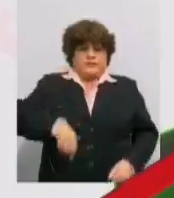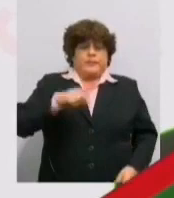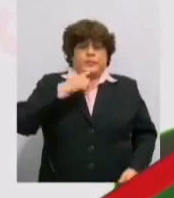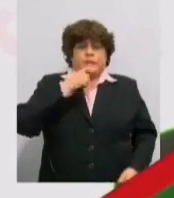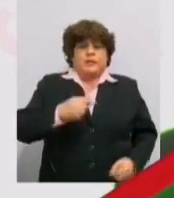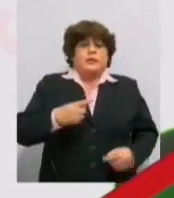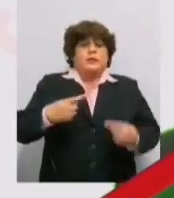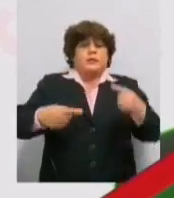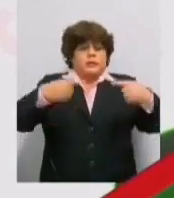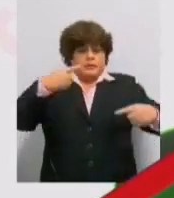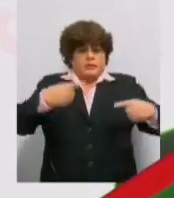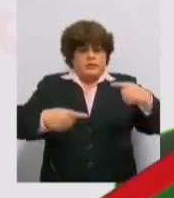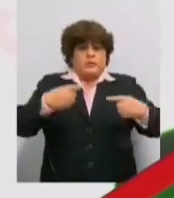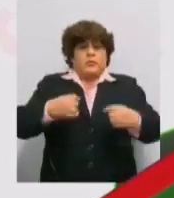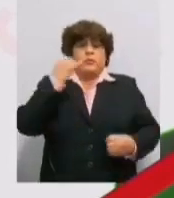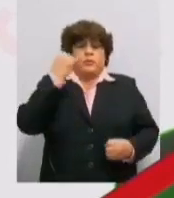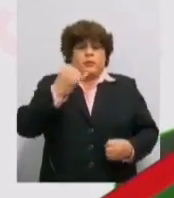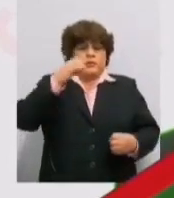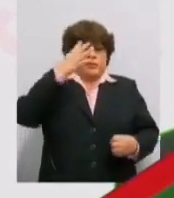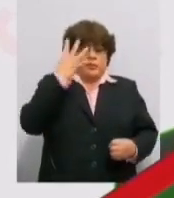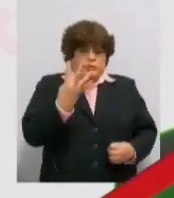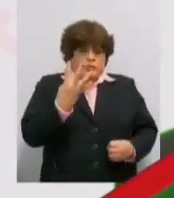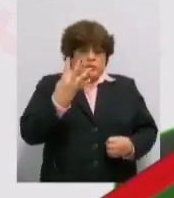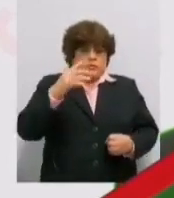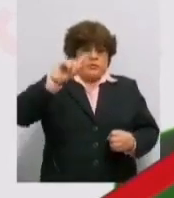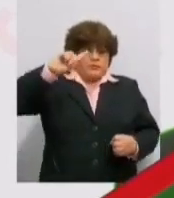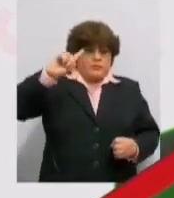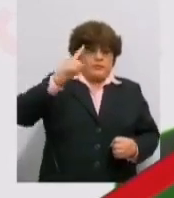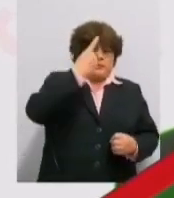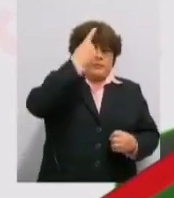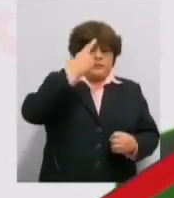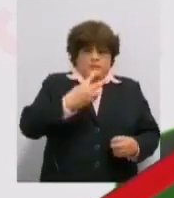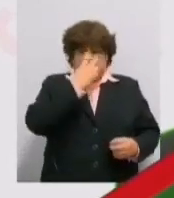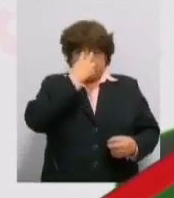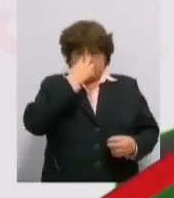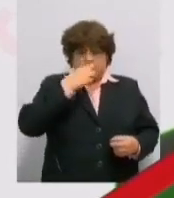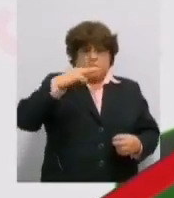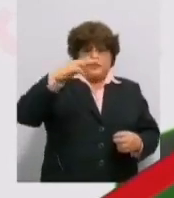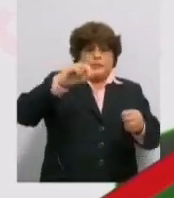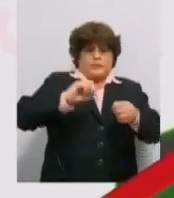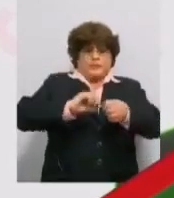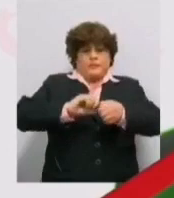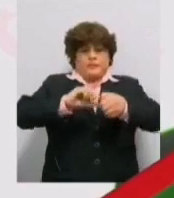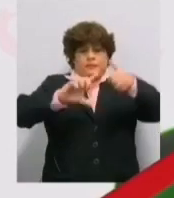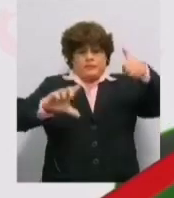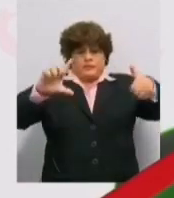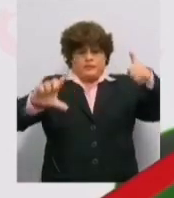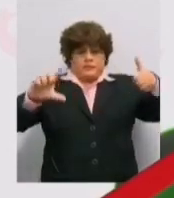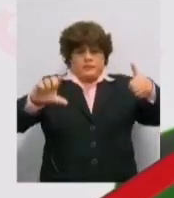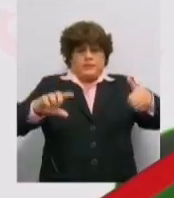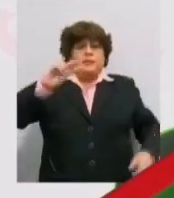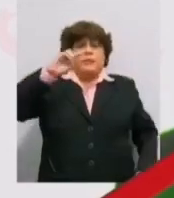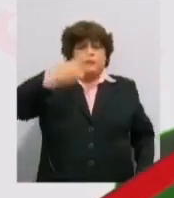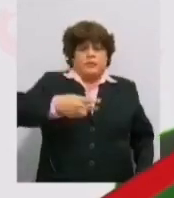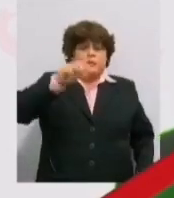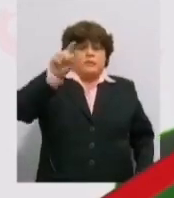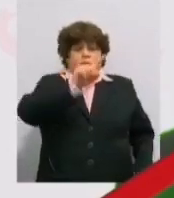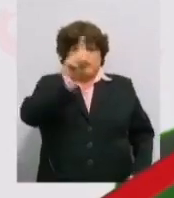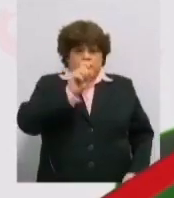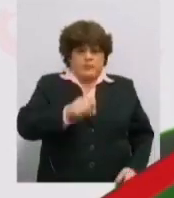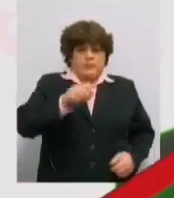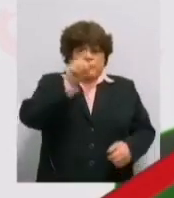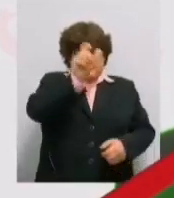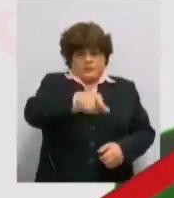el debate consta de cuatro bloques uno visión de región 2 preguntas ciudadana